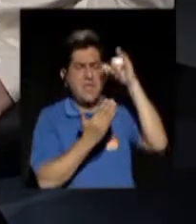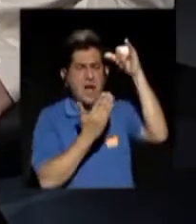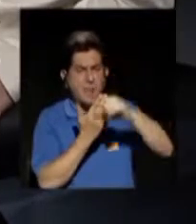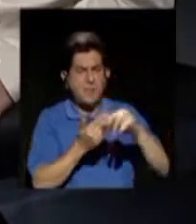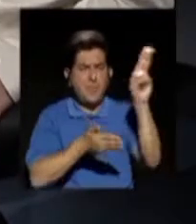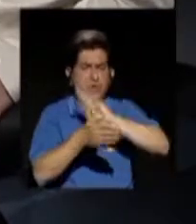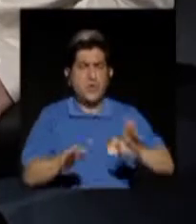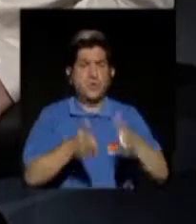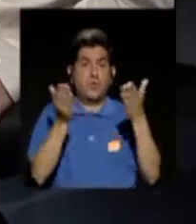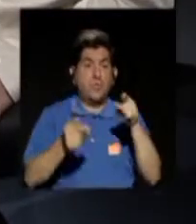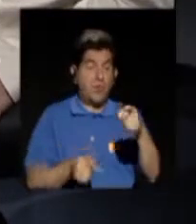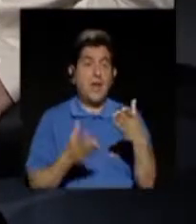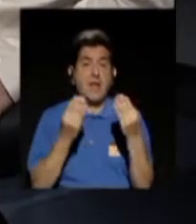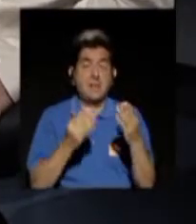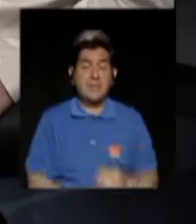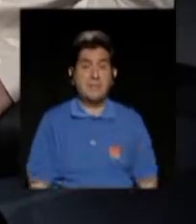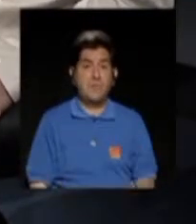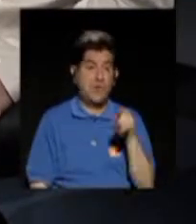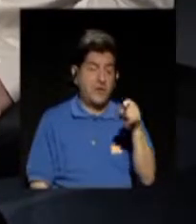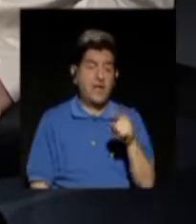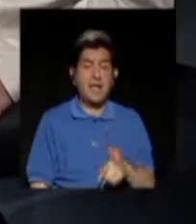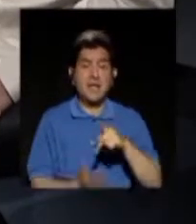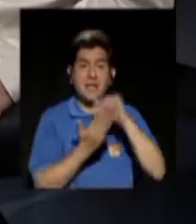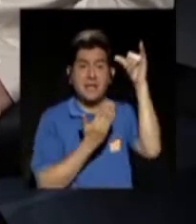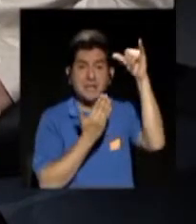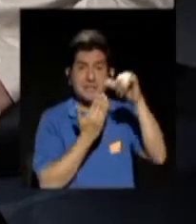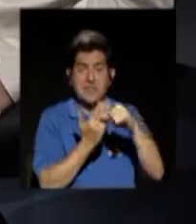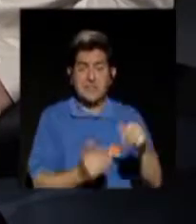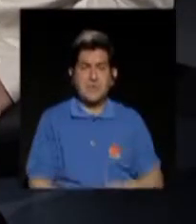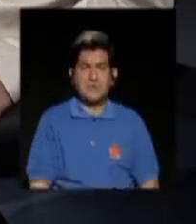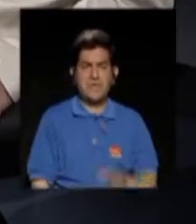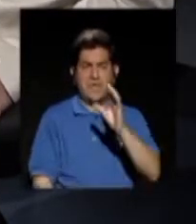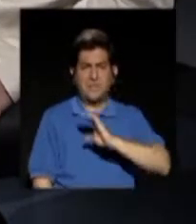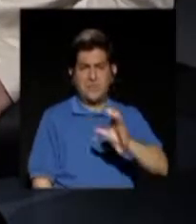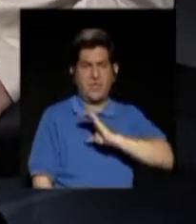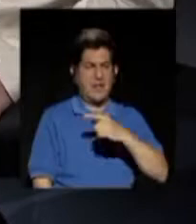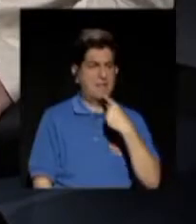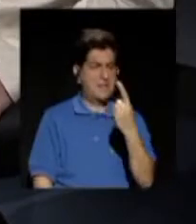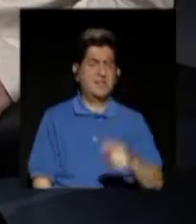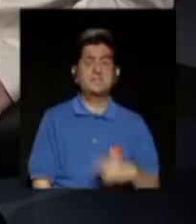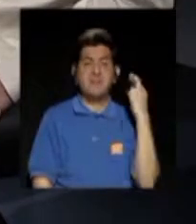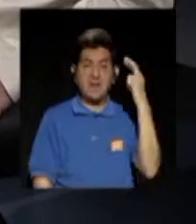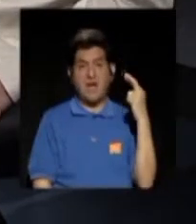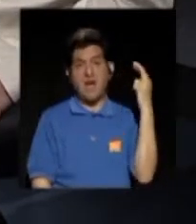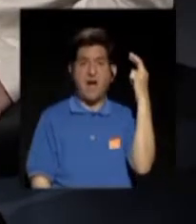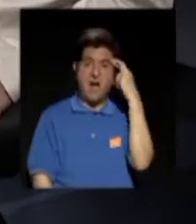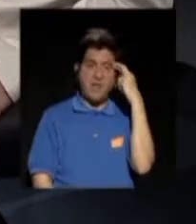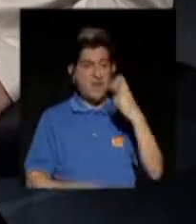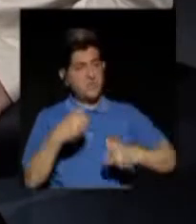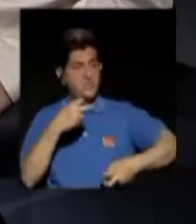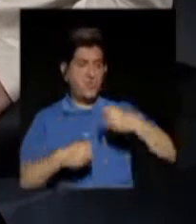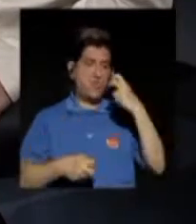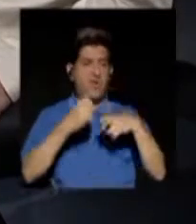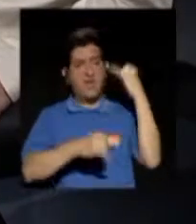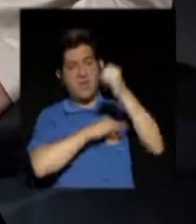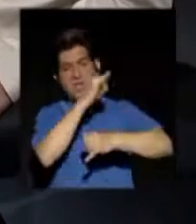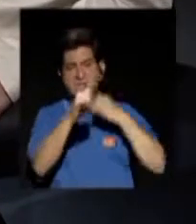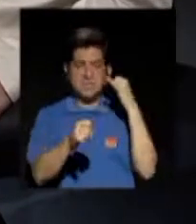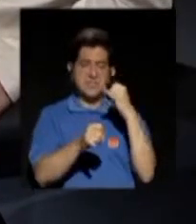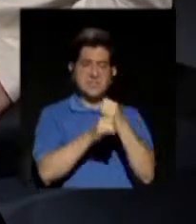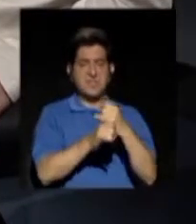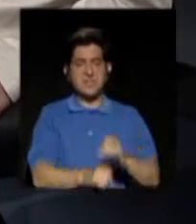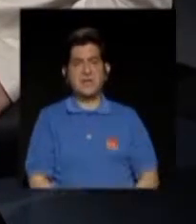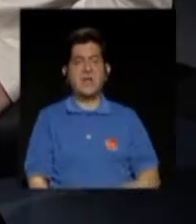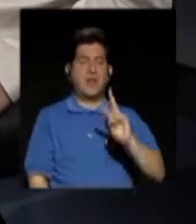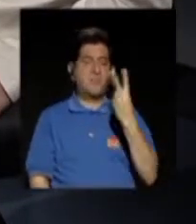de que a ese proyecto le pongan una coletilla que anuncie que debido a la crisis internacional generada por